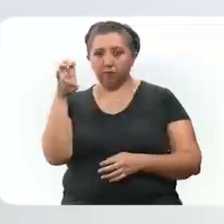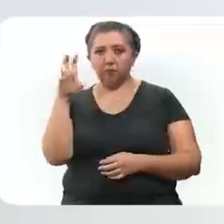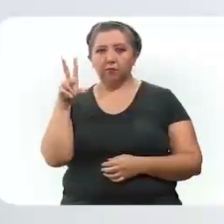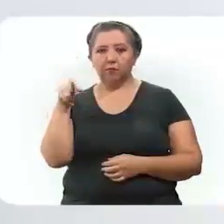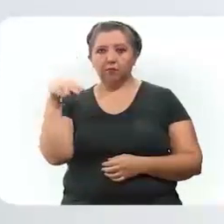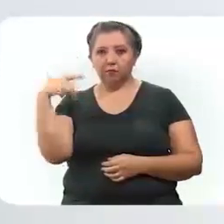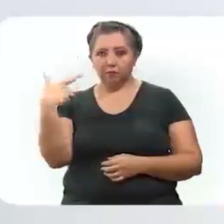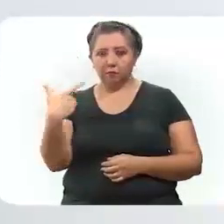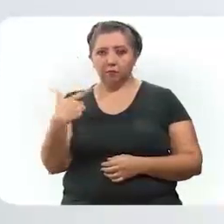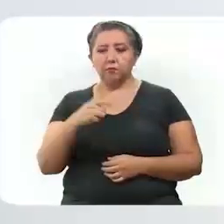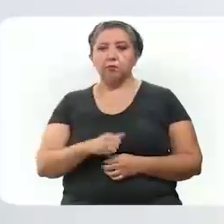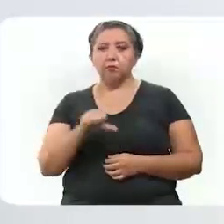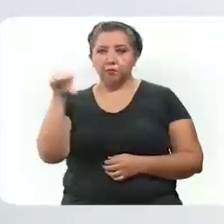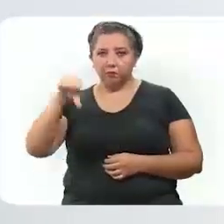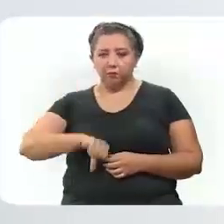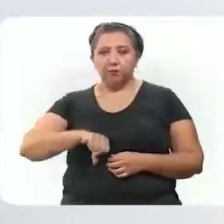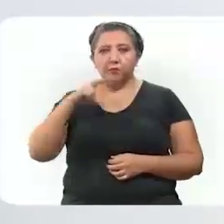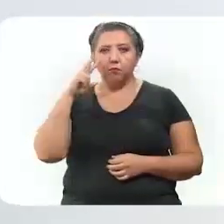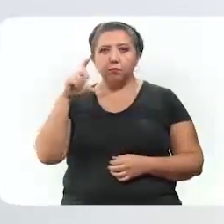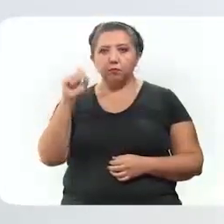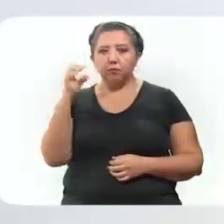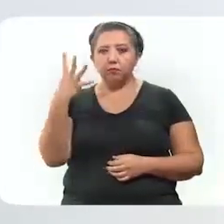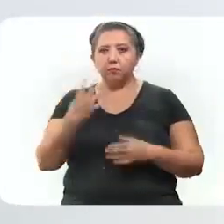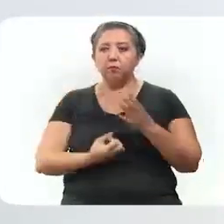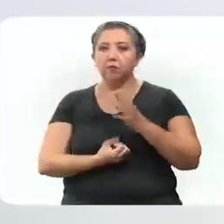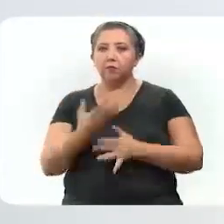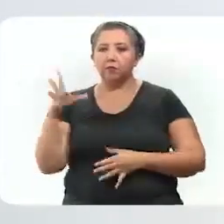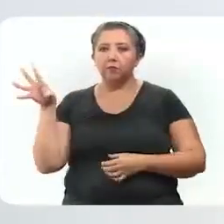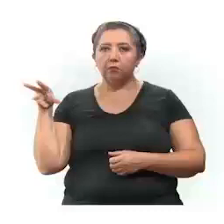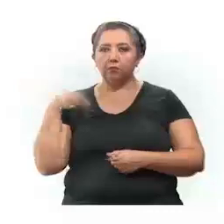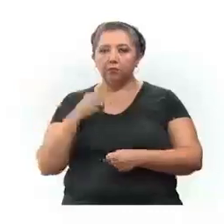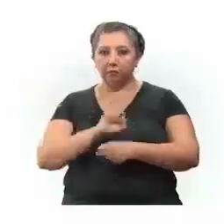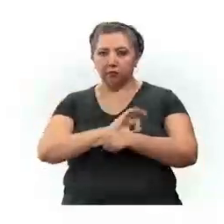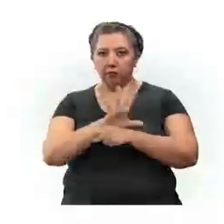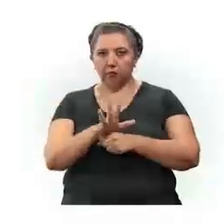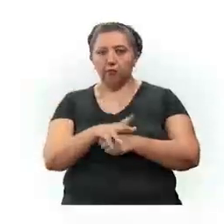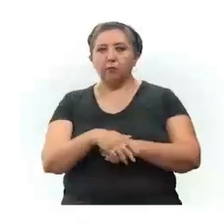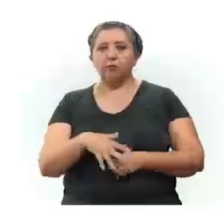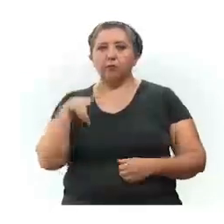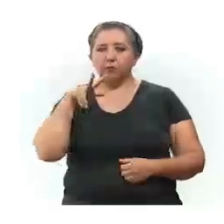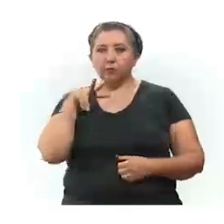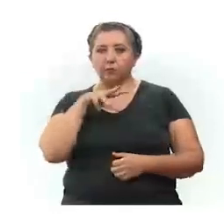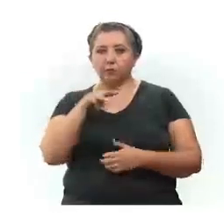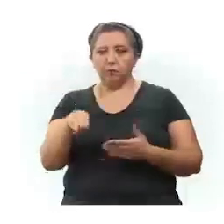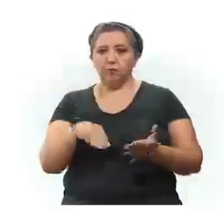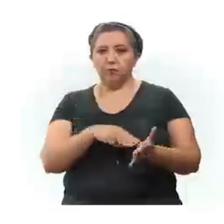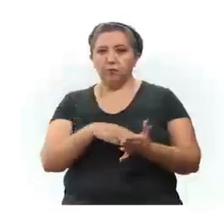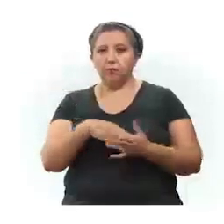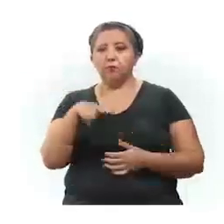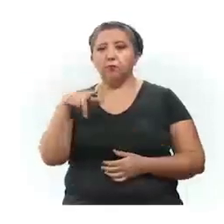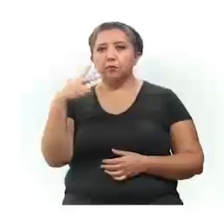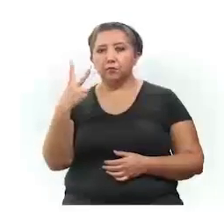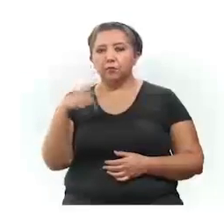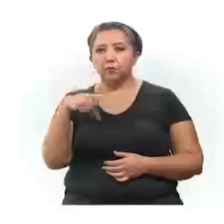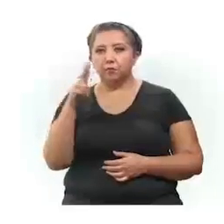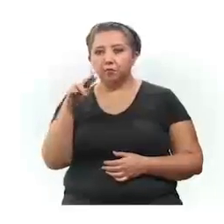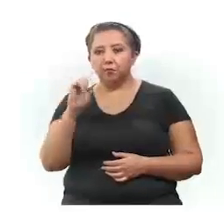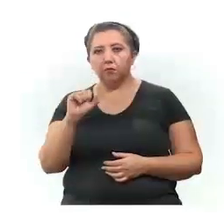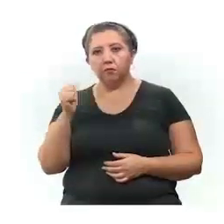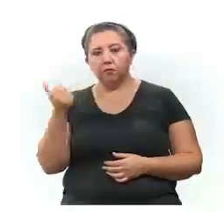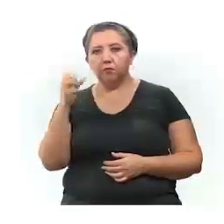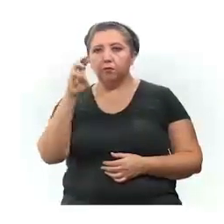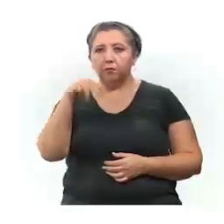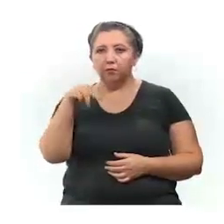77.487. Hoy se detectaron 24 nuevos contagios de coronavirus, 18 en Mérida, 2 en Canacín, 1 en